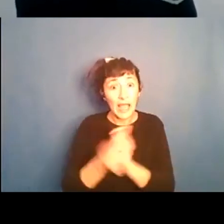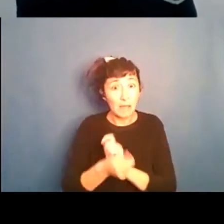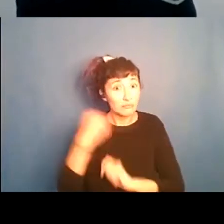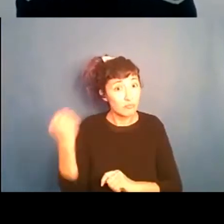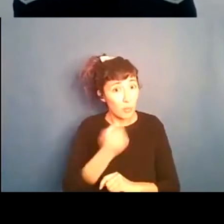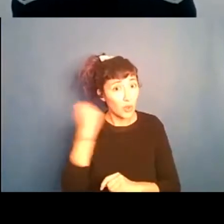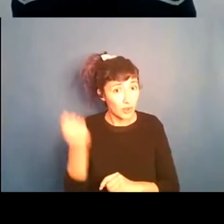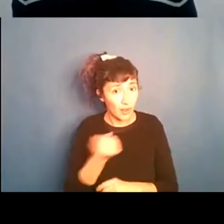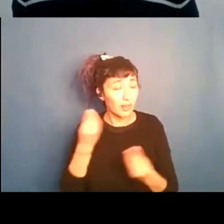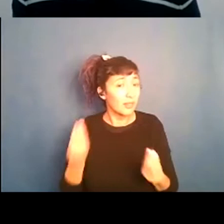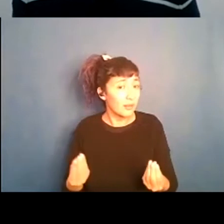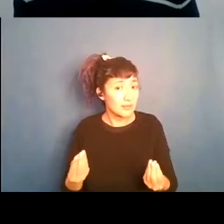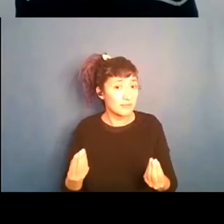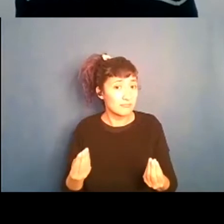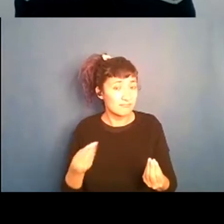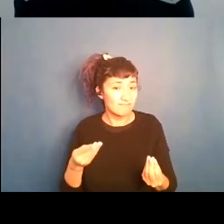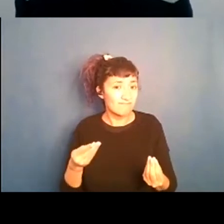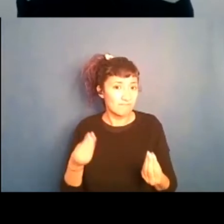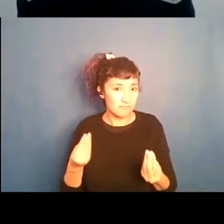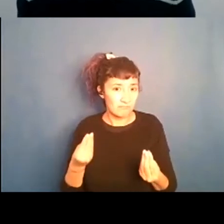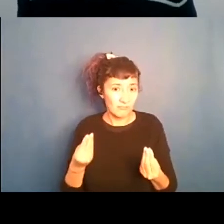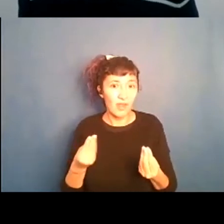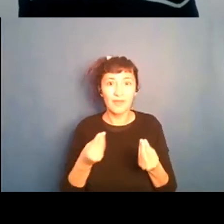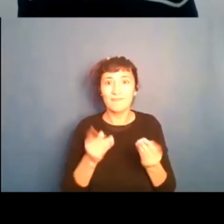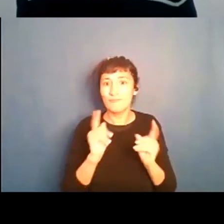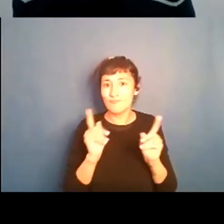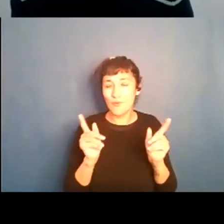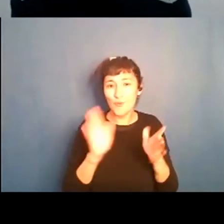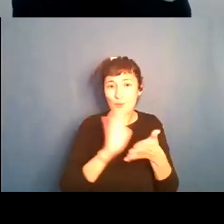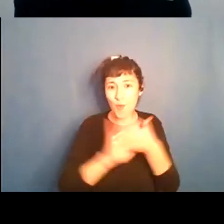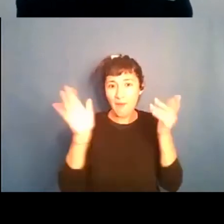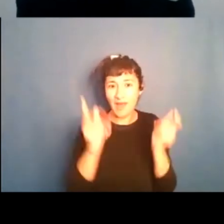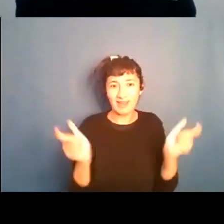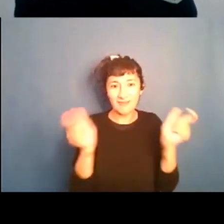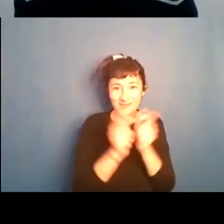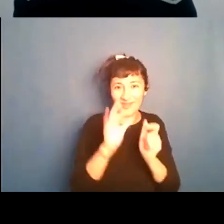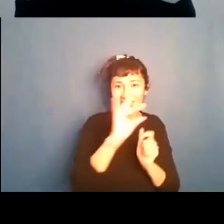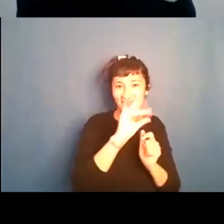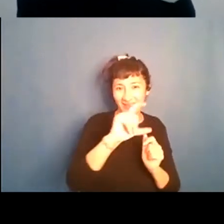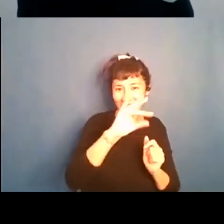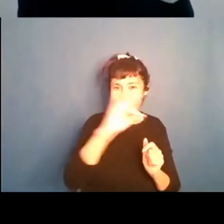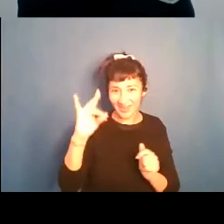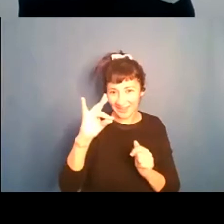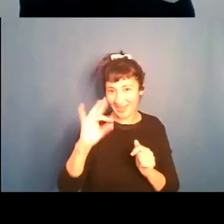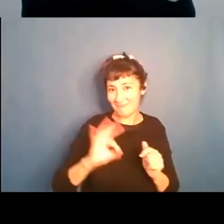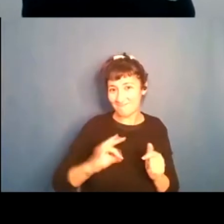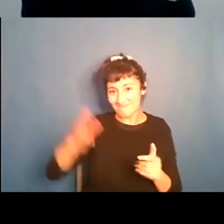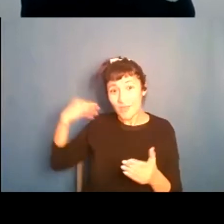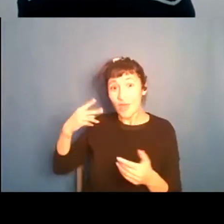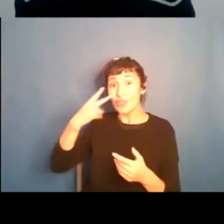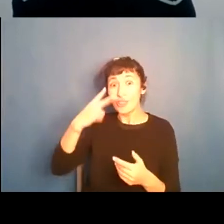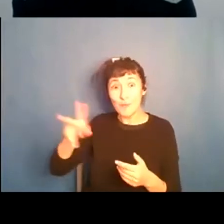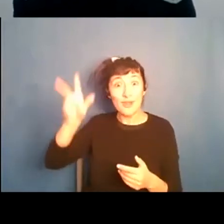fue el clave que esta nueva comisión directiva que asumió en 2008, de la cual yo asumí en 2008 junto con mi